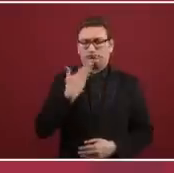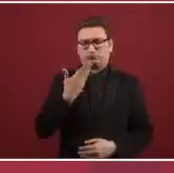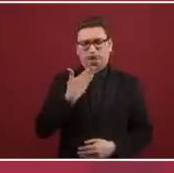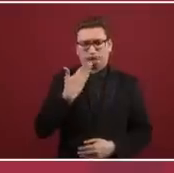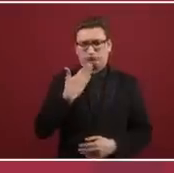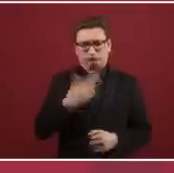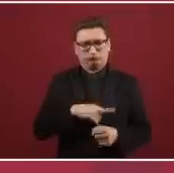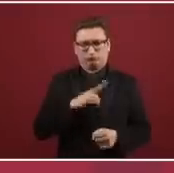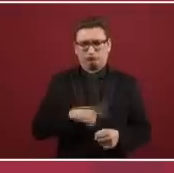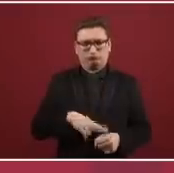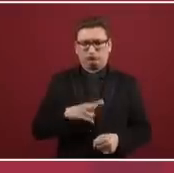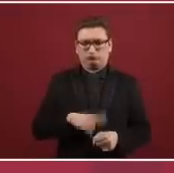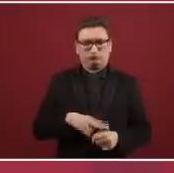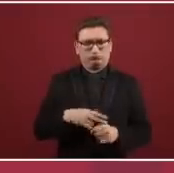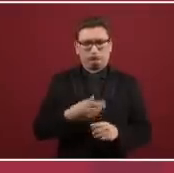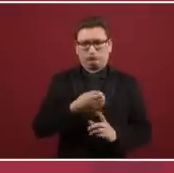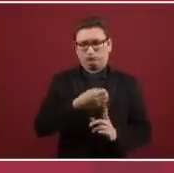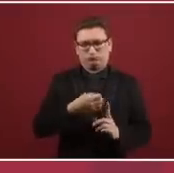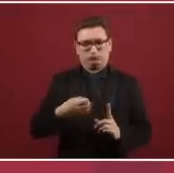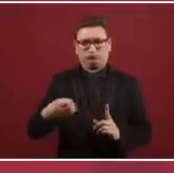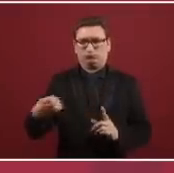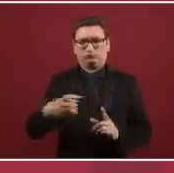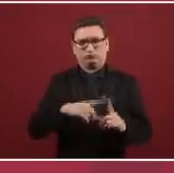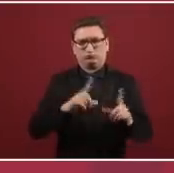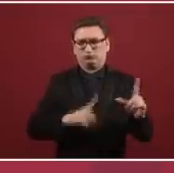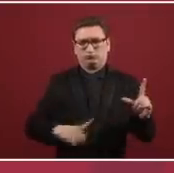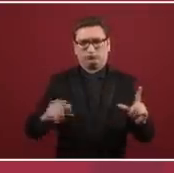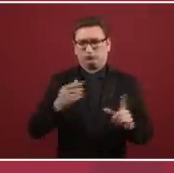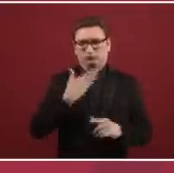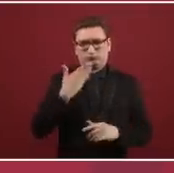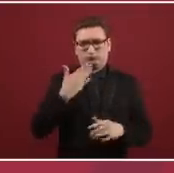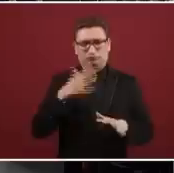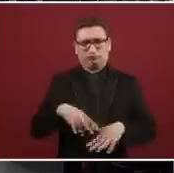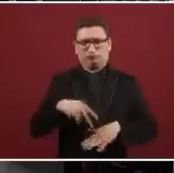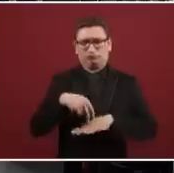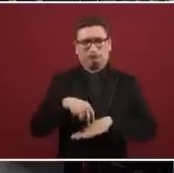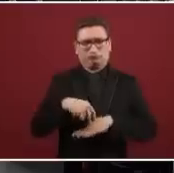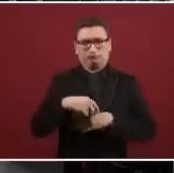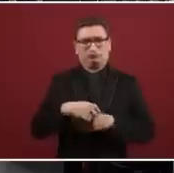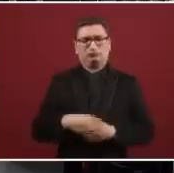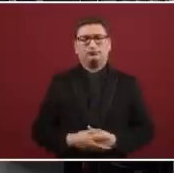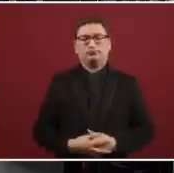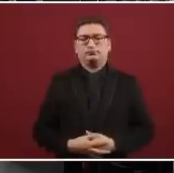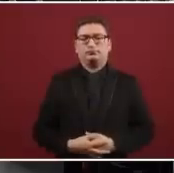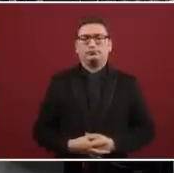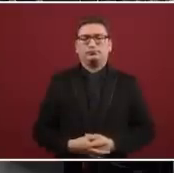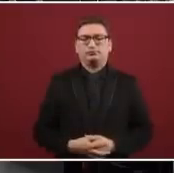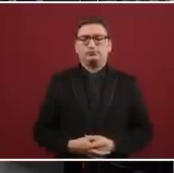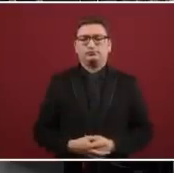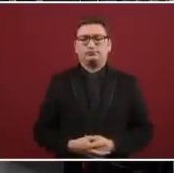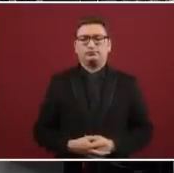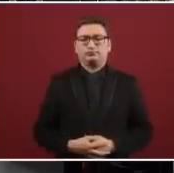acuerdo al protocolo republicano. Presidente.